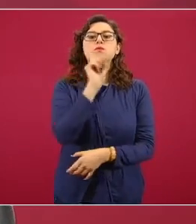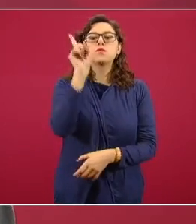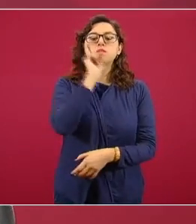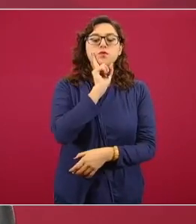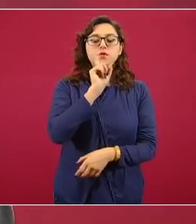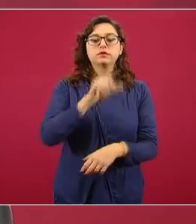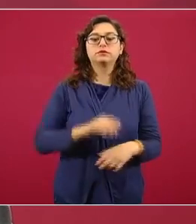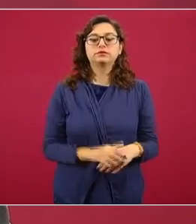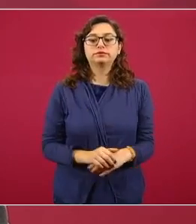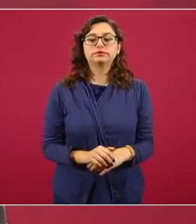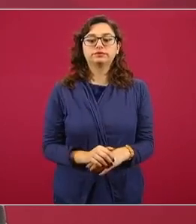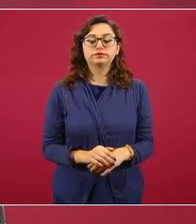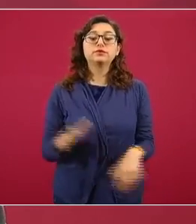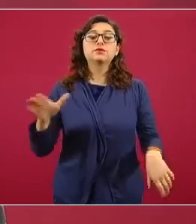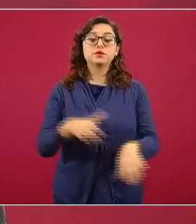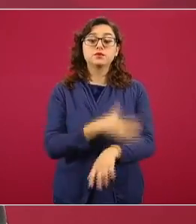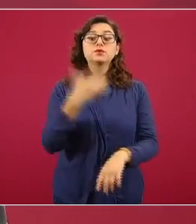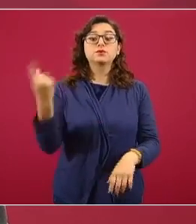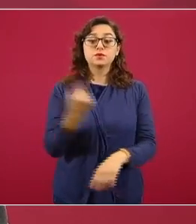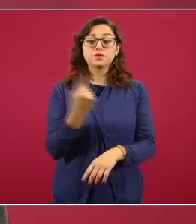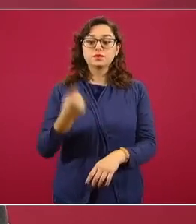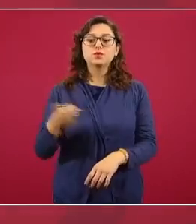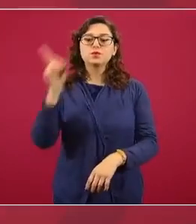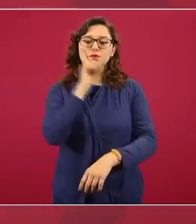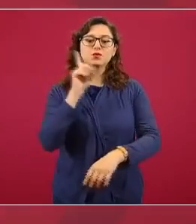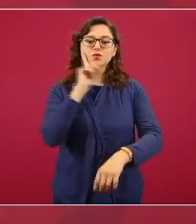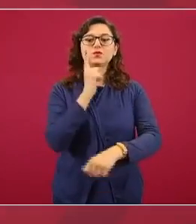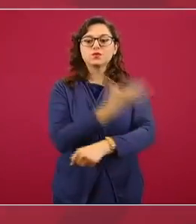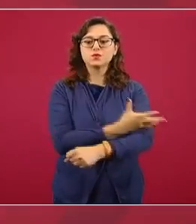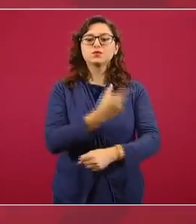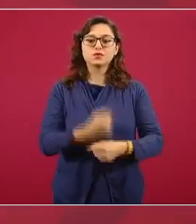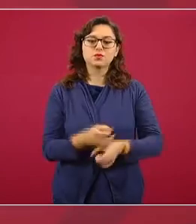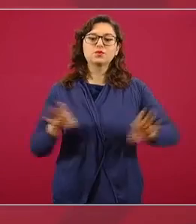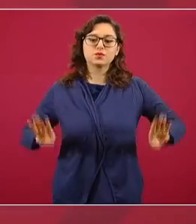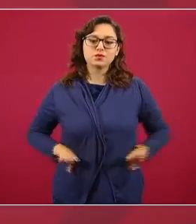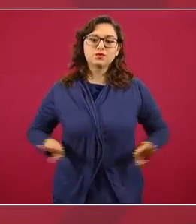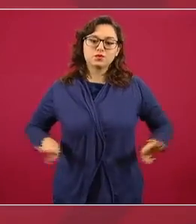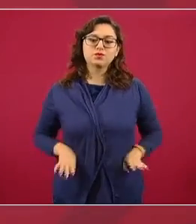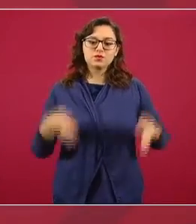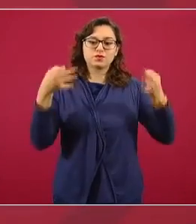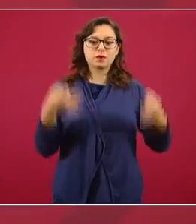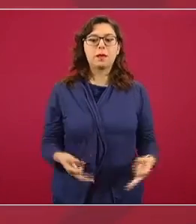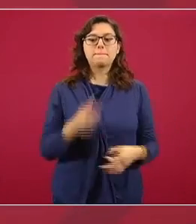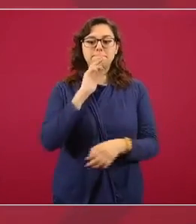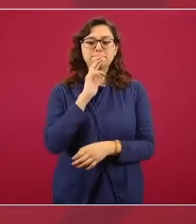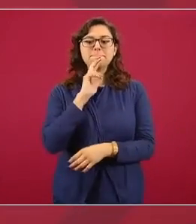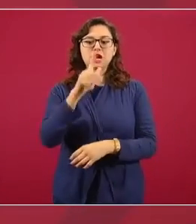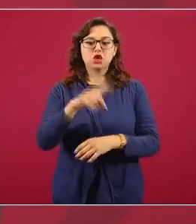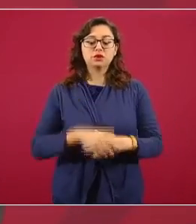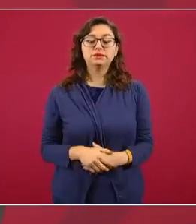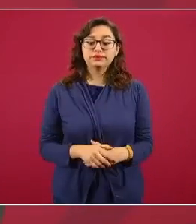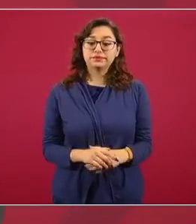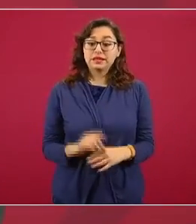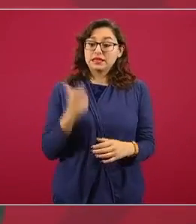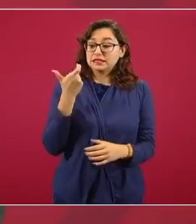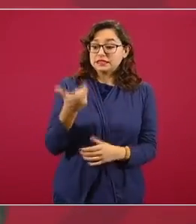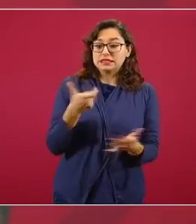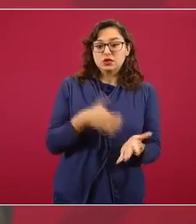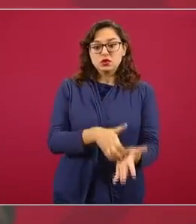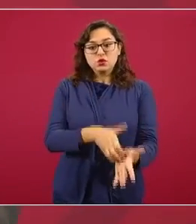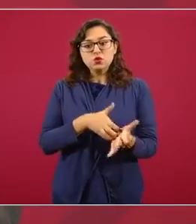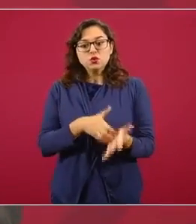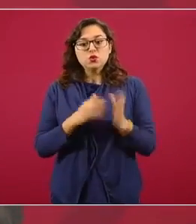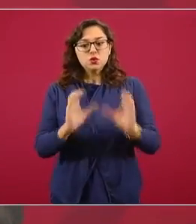porque la mujer es más honrada y se cuida el dinero porque es lo